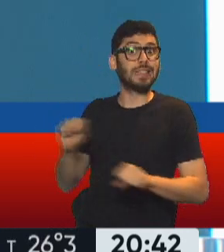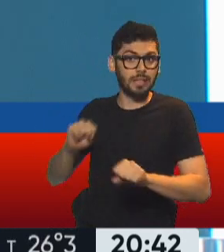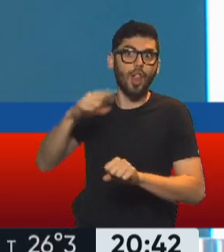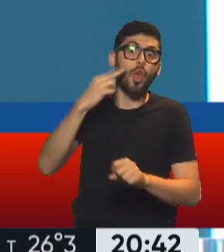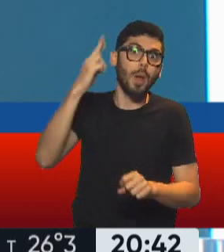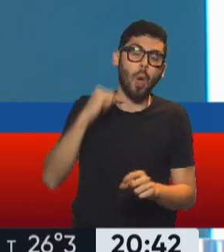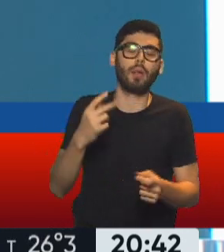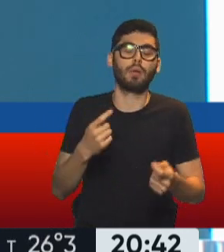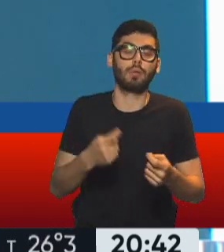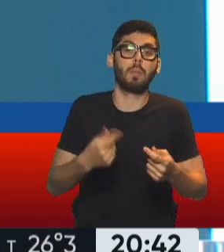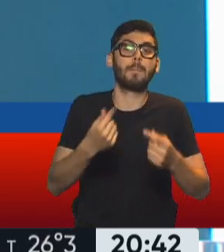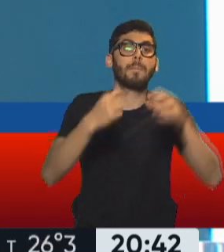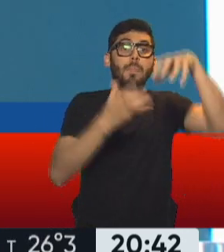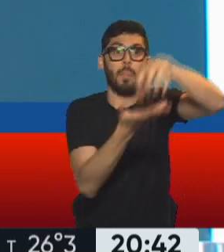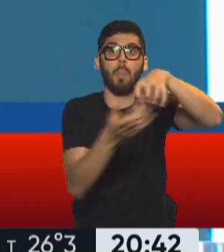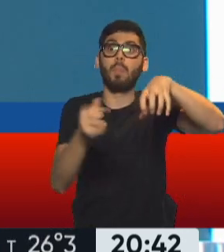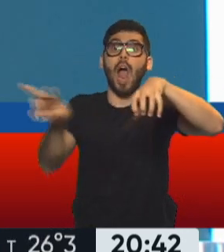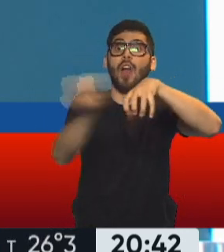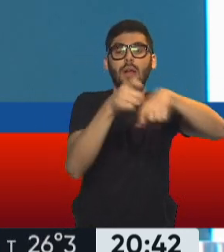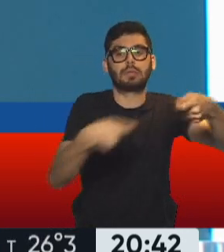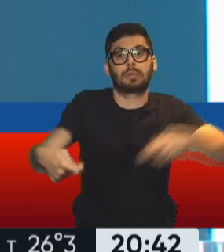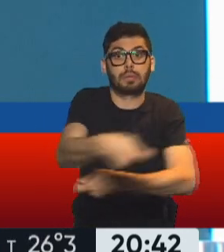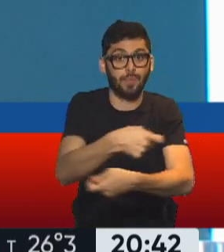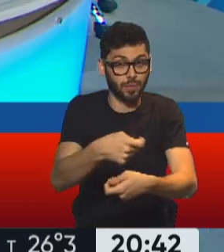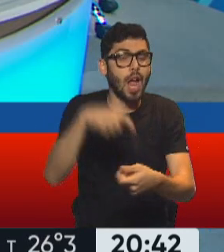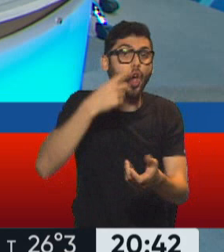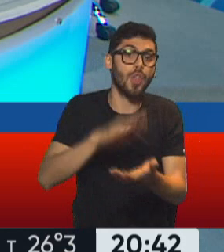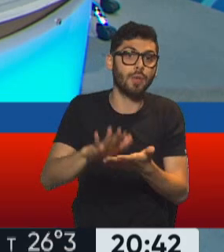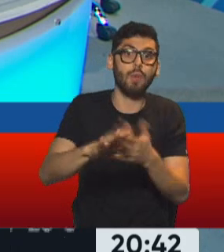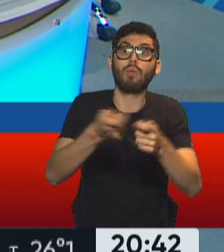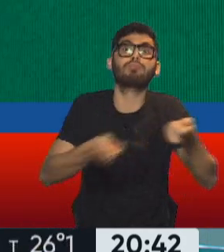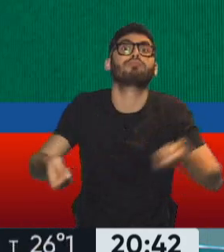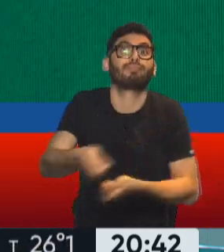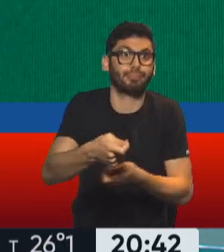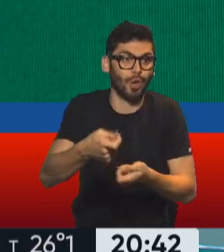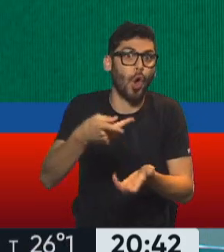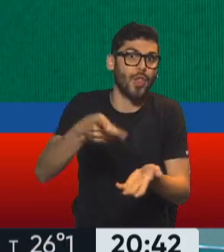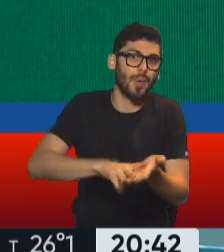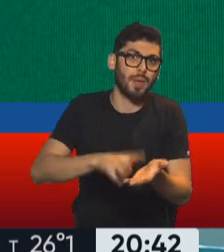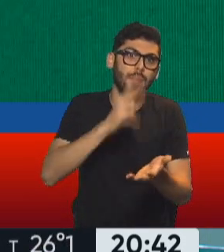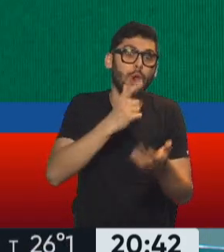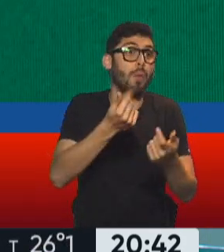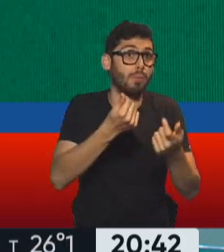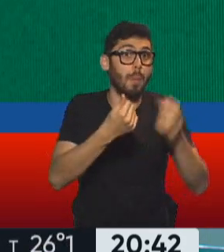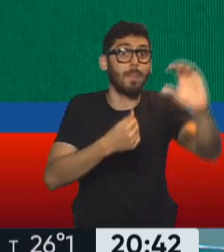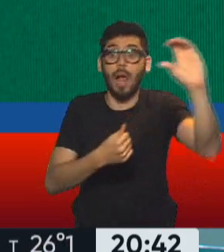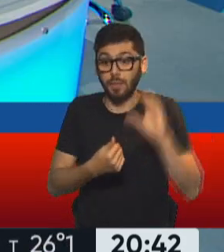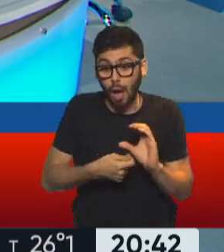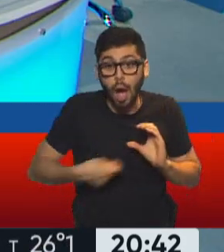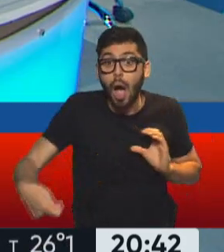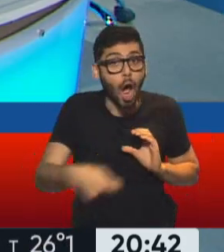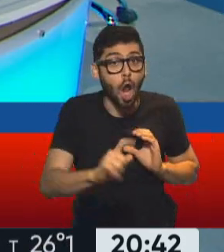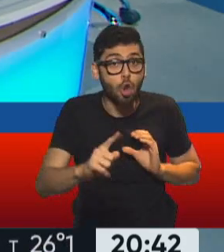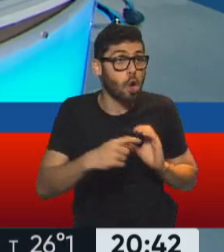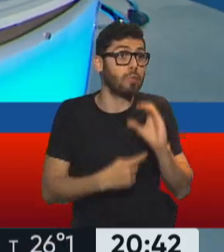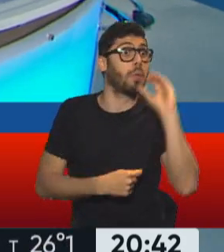hay una cosa de decir, bueno, vamos a poner un poco de plata en la calle. Como derechos especiales dije sí, pero en nuestro caso no va a ir a la calle. No, va a ir a pagar esta deuda